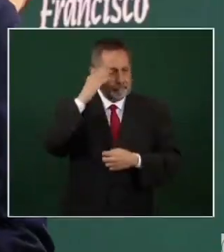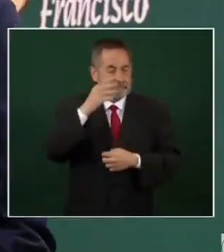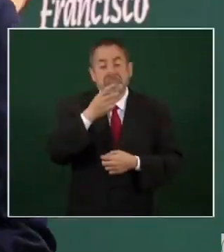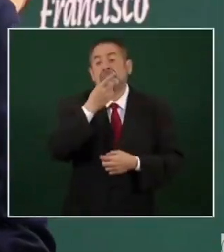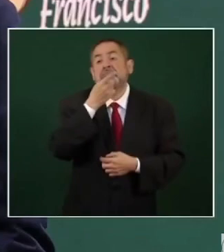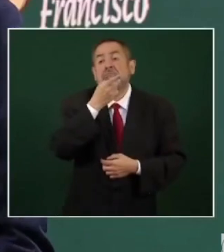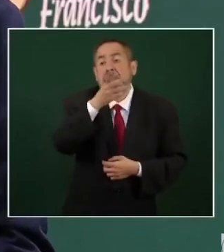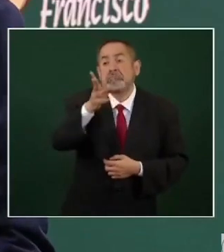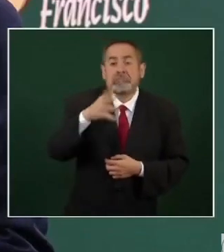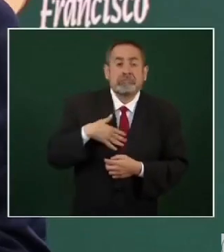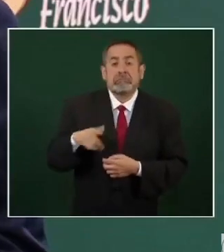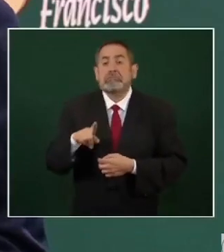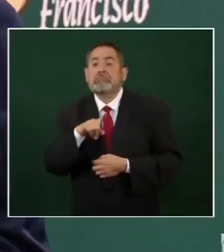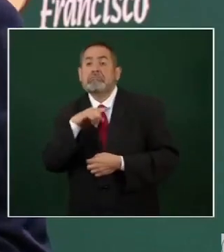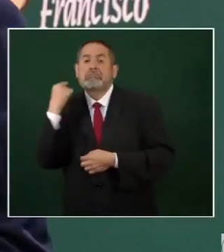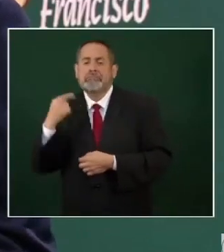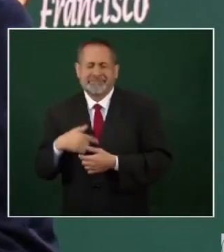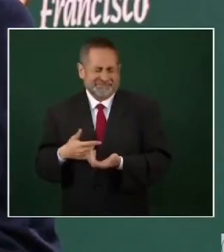si